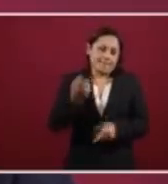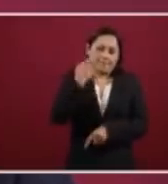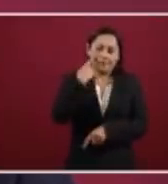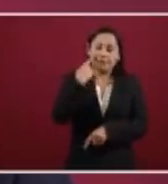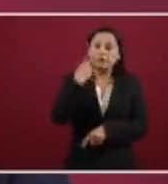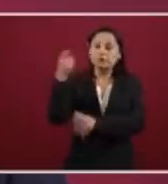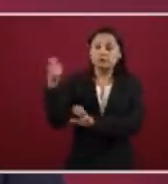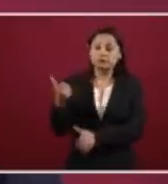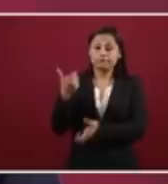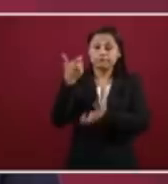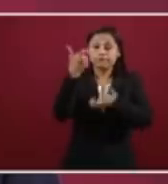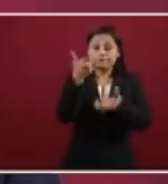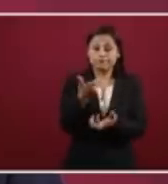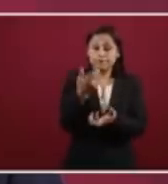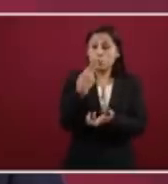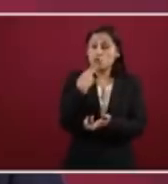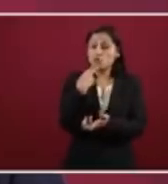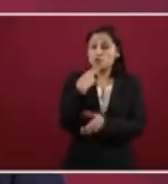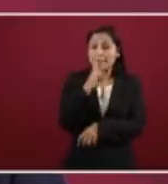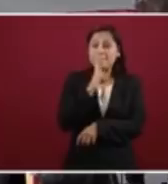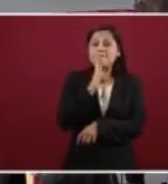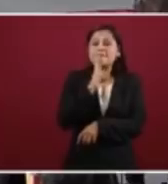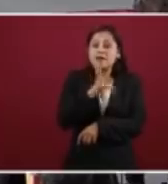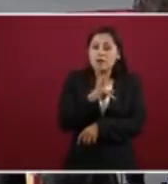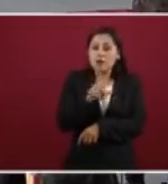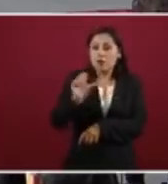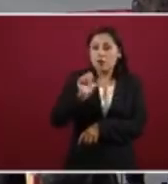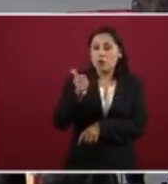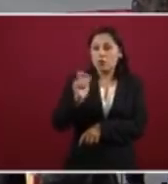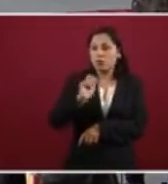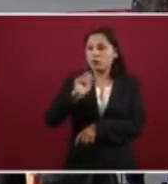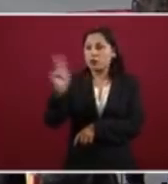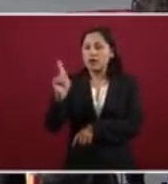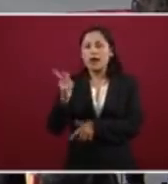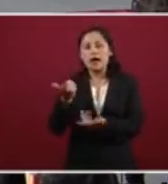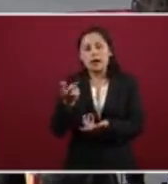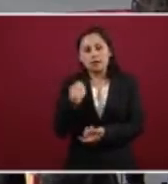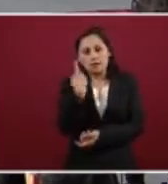orienta al beneficiario sobre qué cantidad de material comprar,